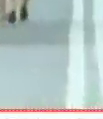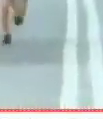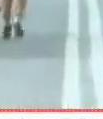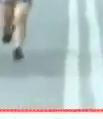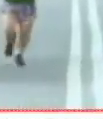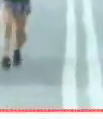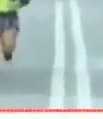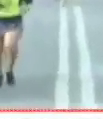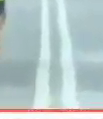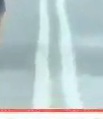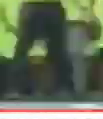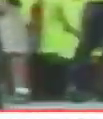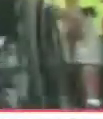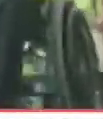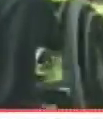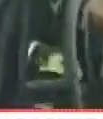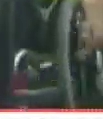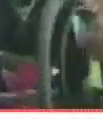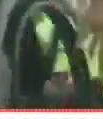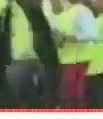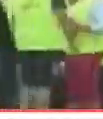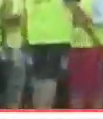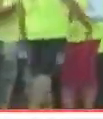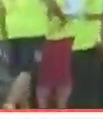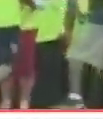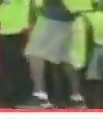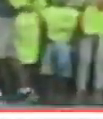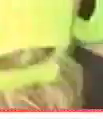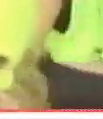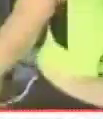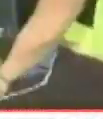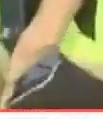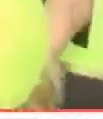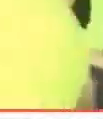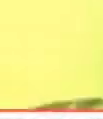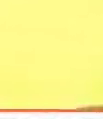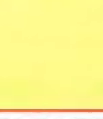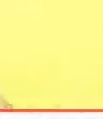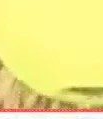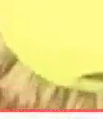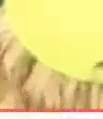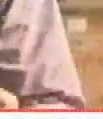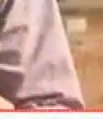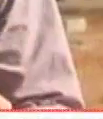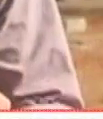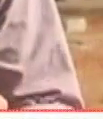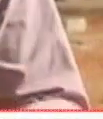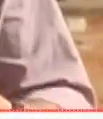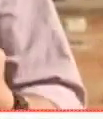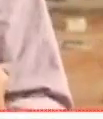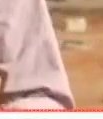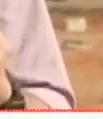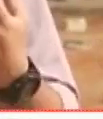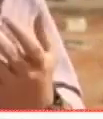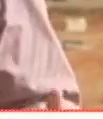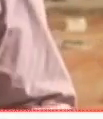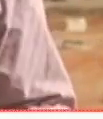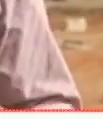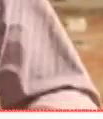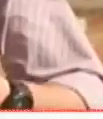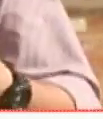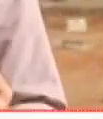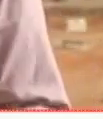avenida Fuerzas Armadas incluso maratones donde miles y miles de ciudadanos de nuestra ciudad se han juntado para mostrar